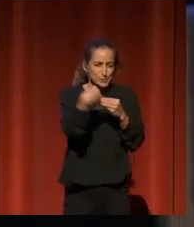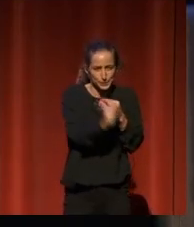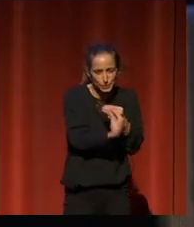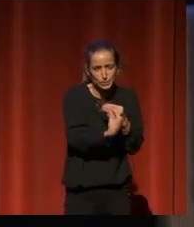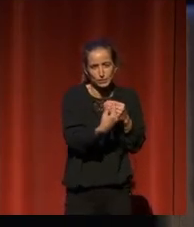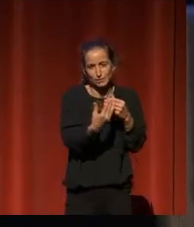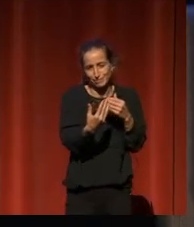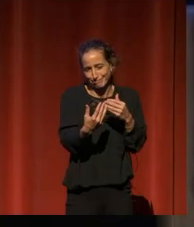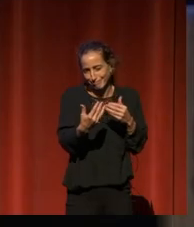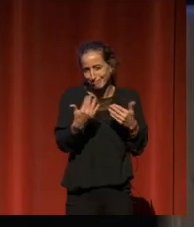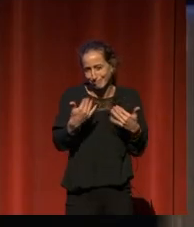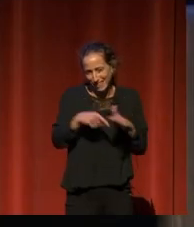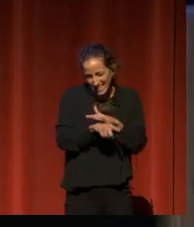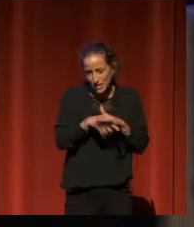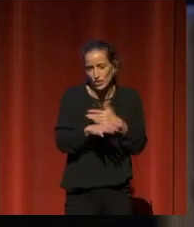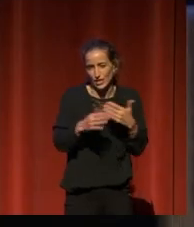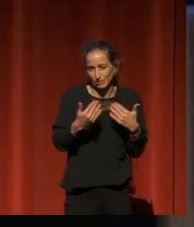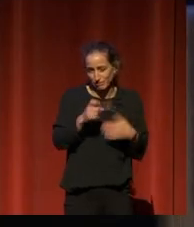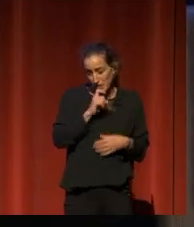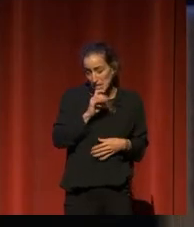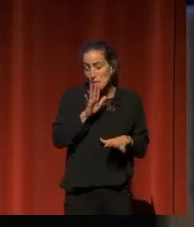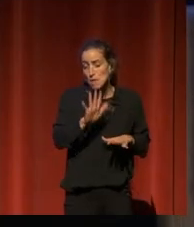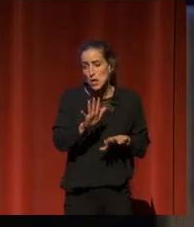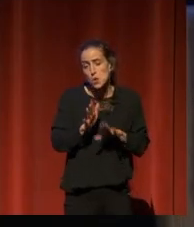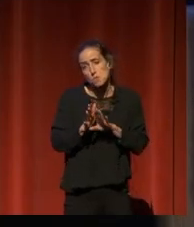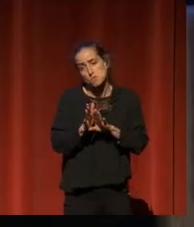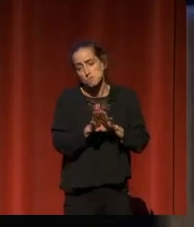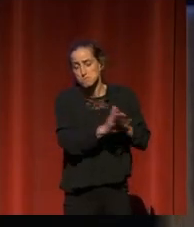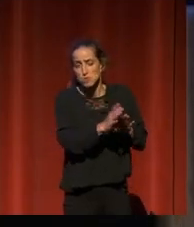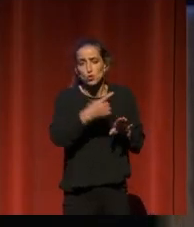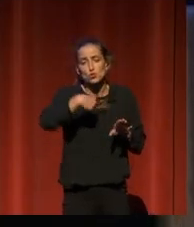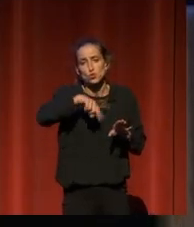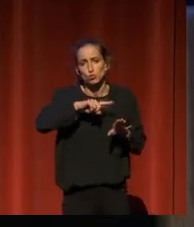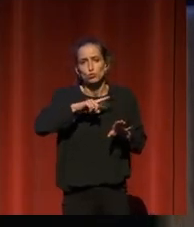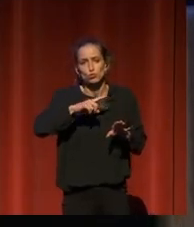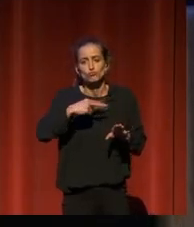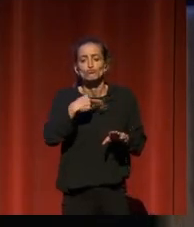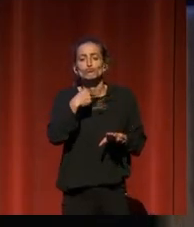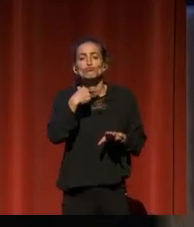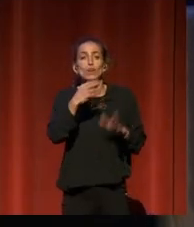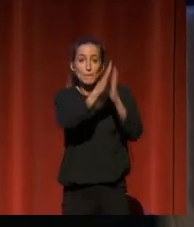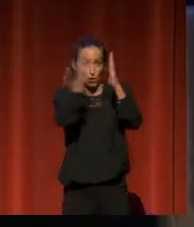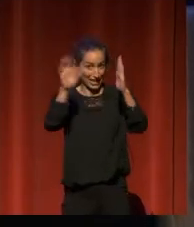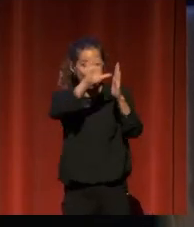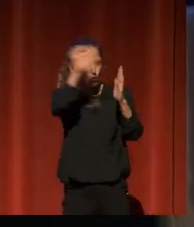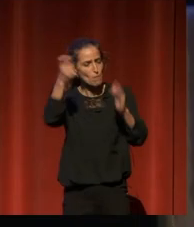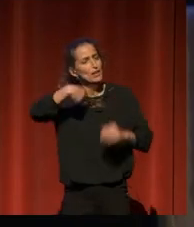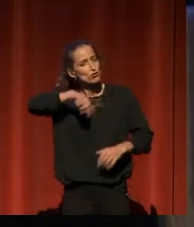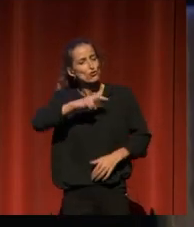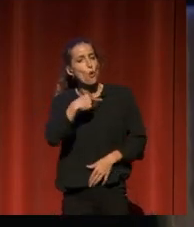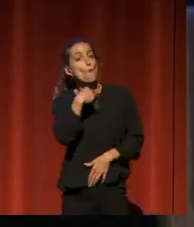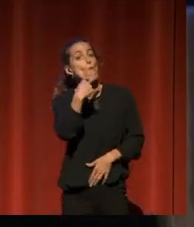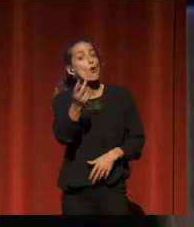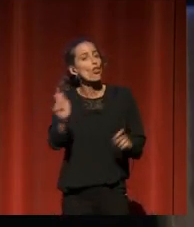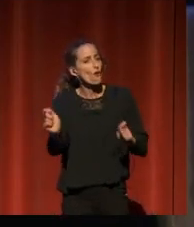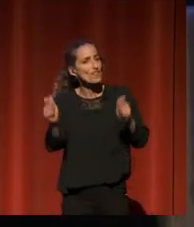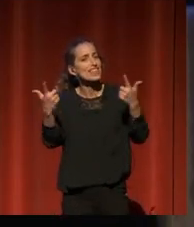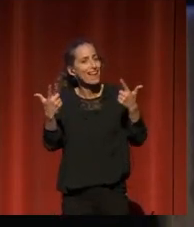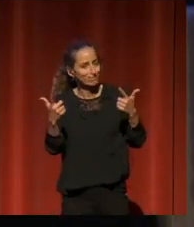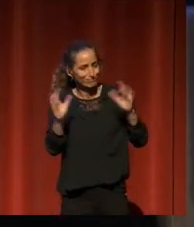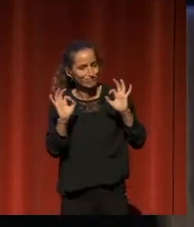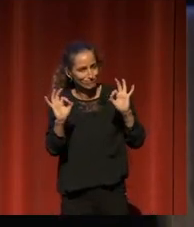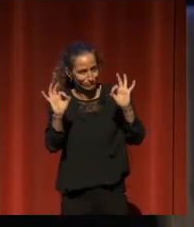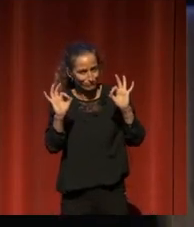lado Somos la voz podríamos decir oficial de las bibliotecas en Europa porque eh